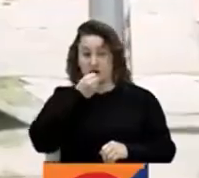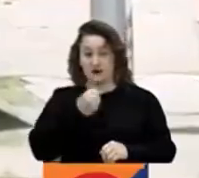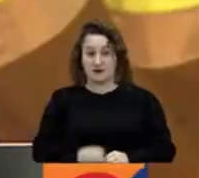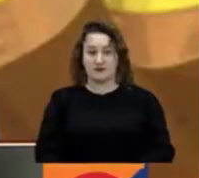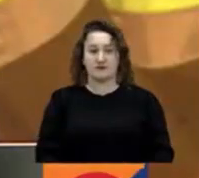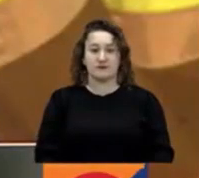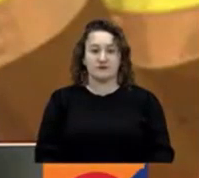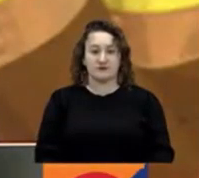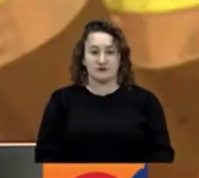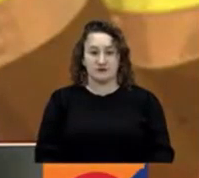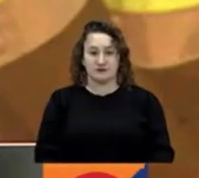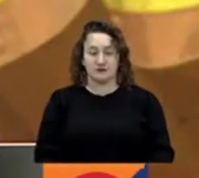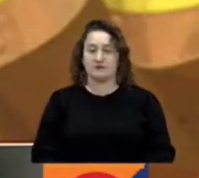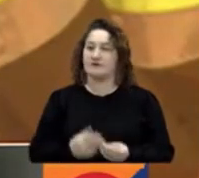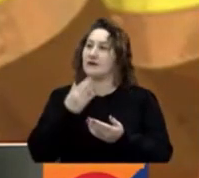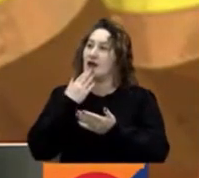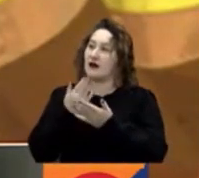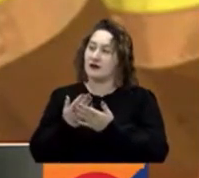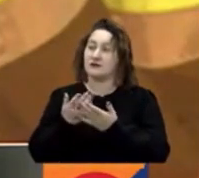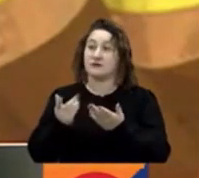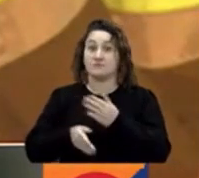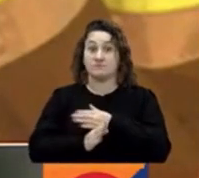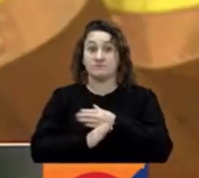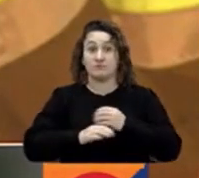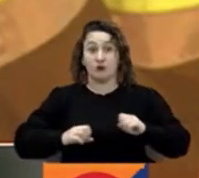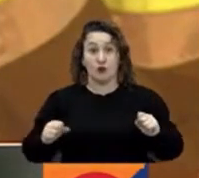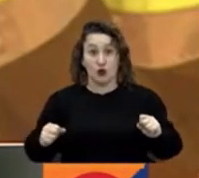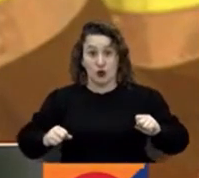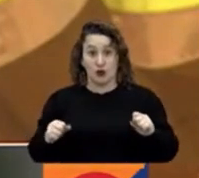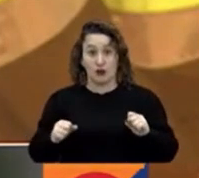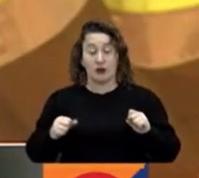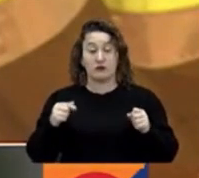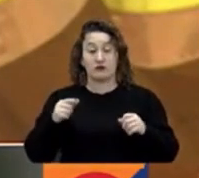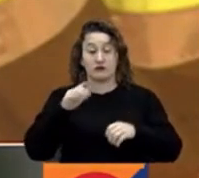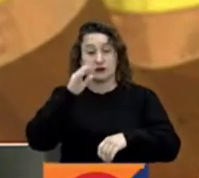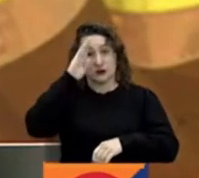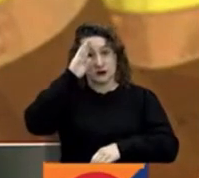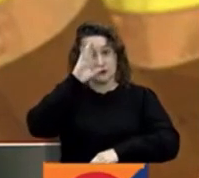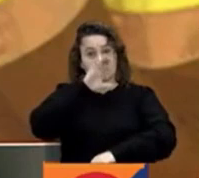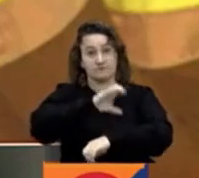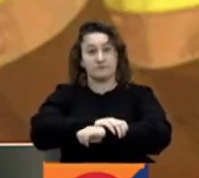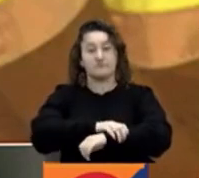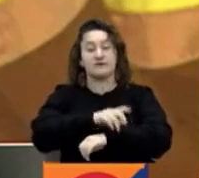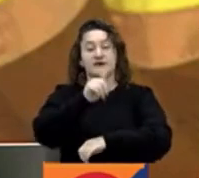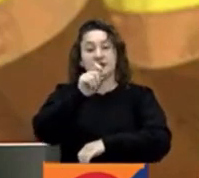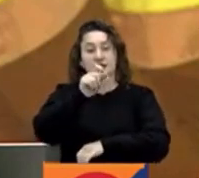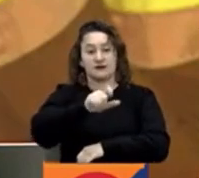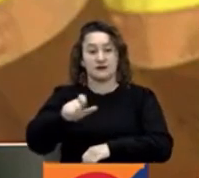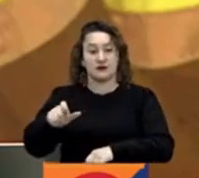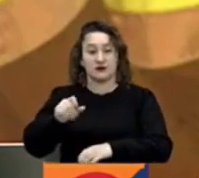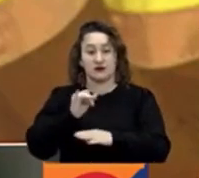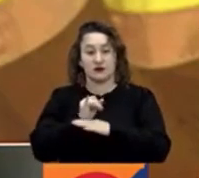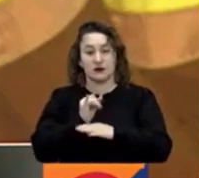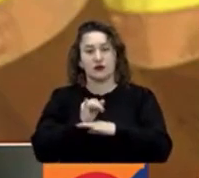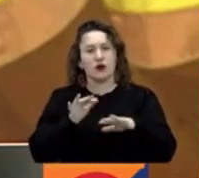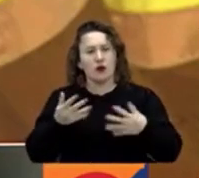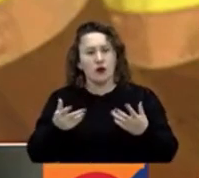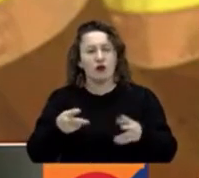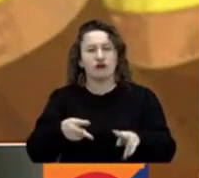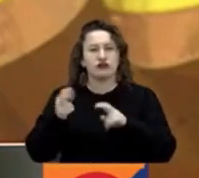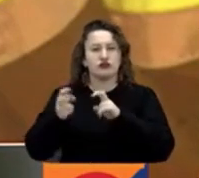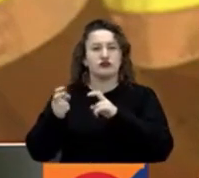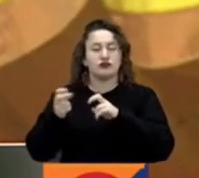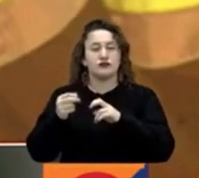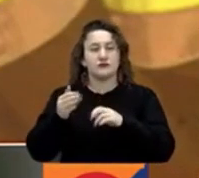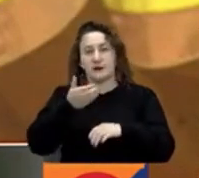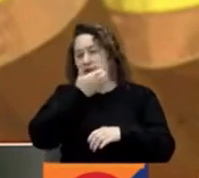24/7. Gracias, Edwin, y seguimos en Bogotá porque la policía capturó a 6 integrantes de la institución señalados de extorsionar y secuestrar